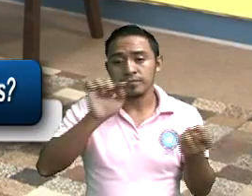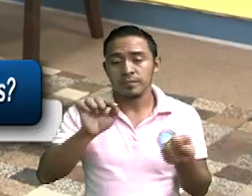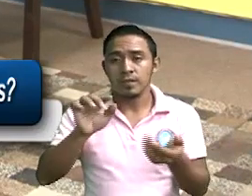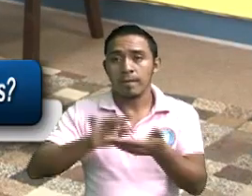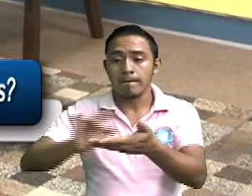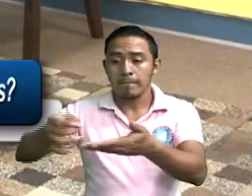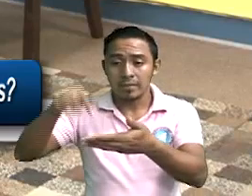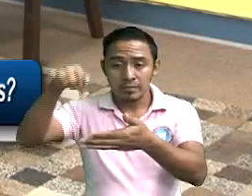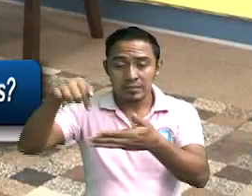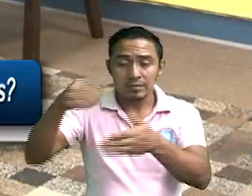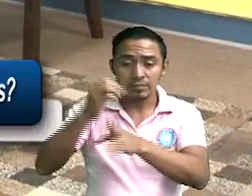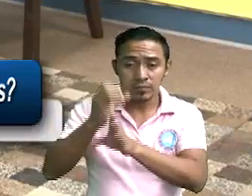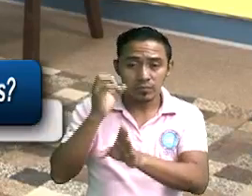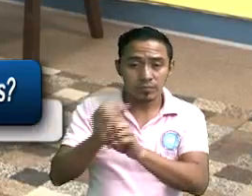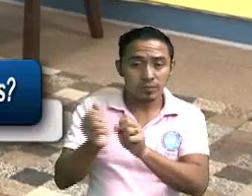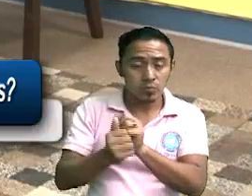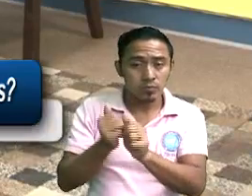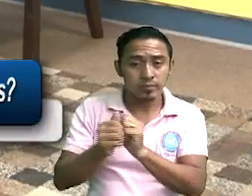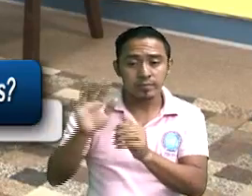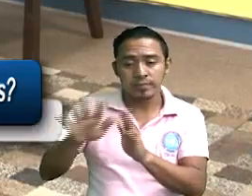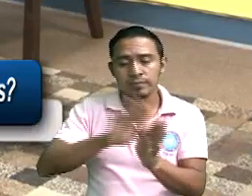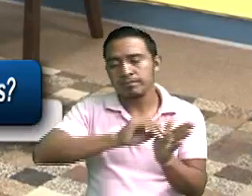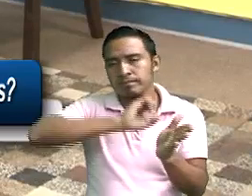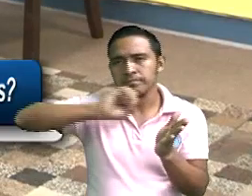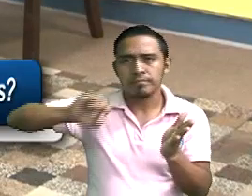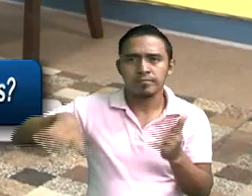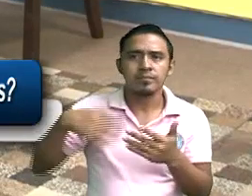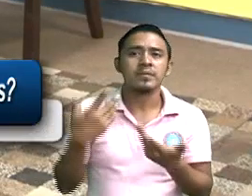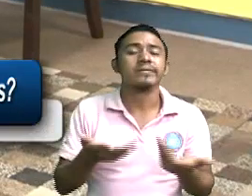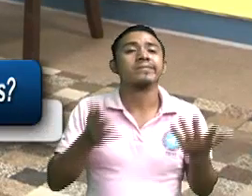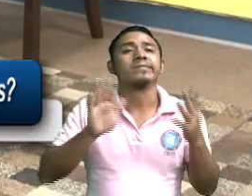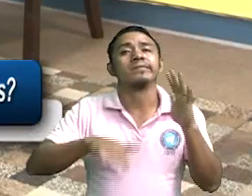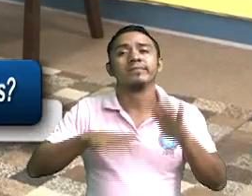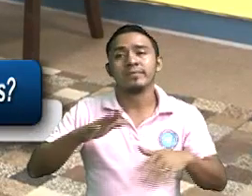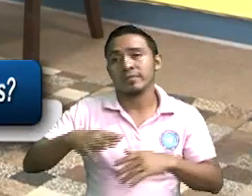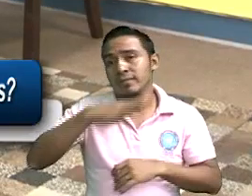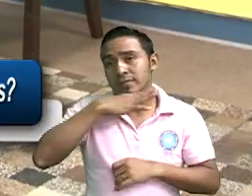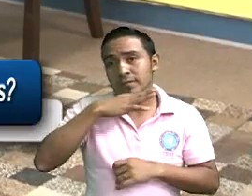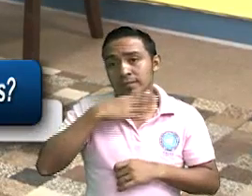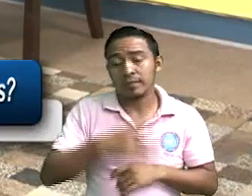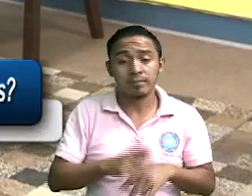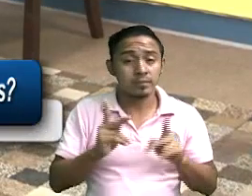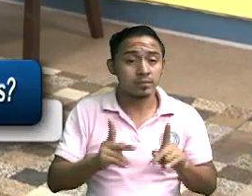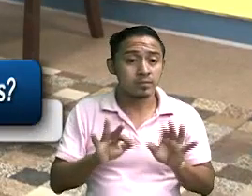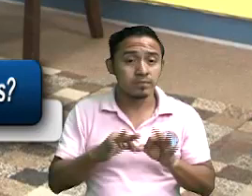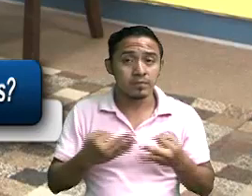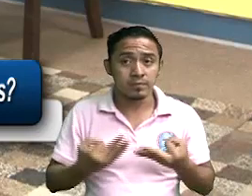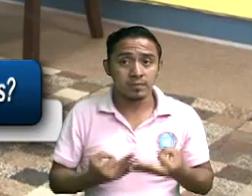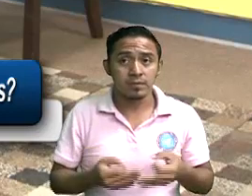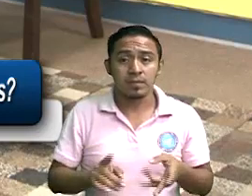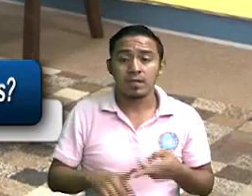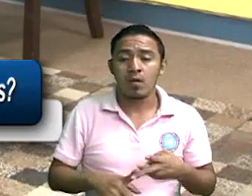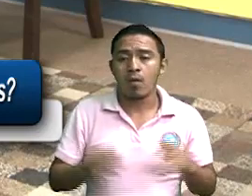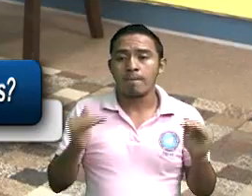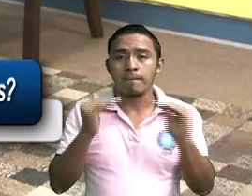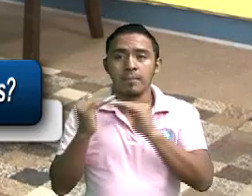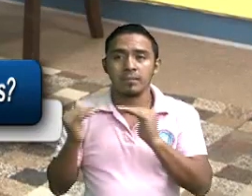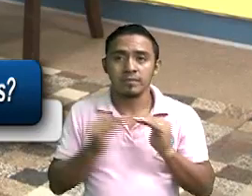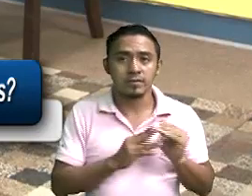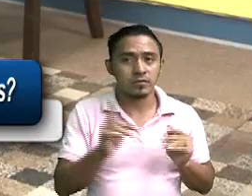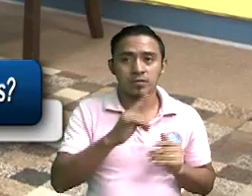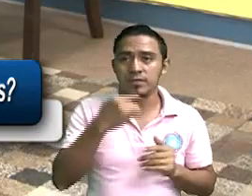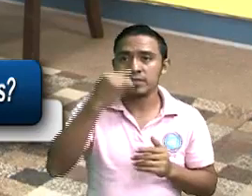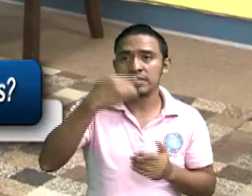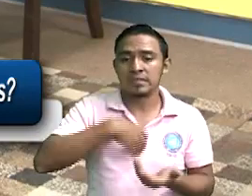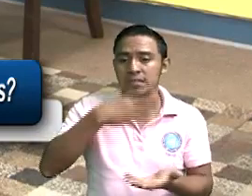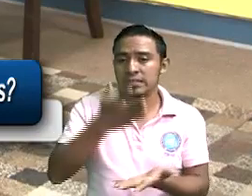la pastilla que está dando el problema. Y eso es muy complejo para que lo haga el familiar, el vecino, tiene que decirlo